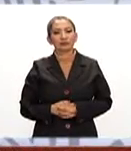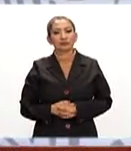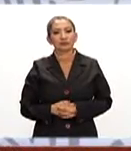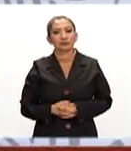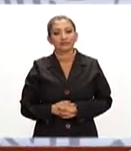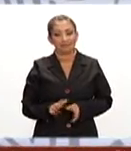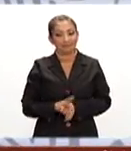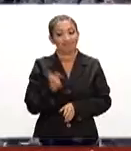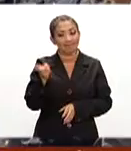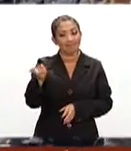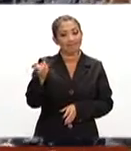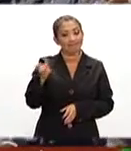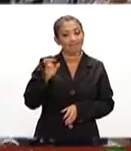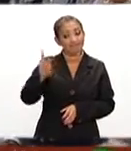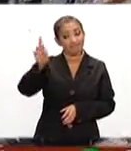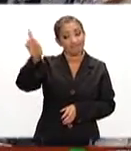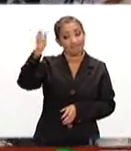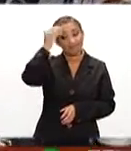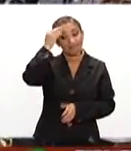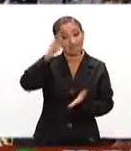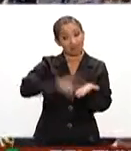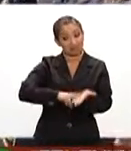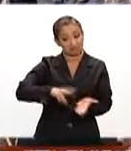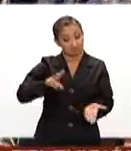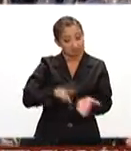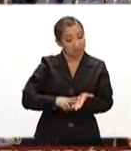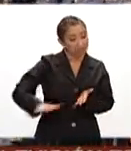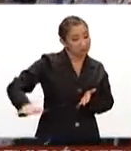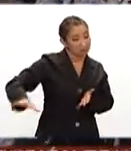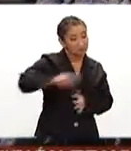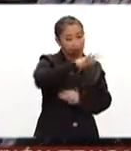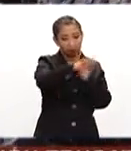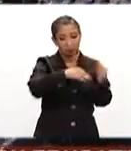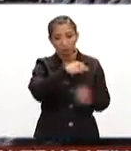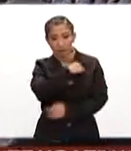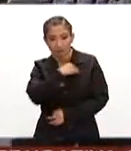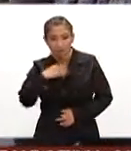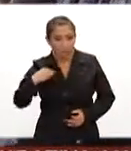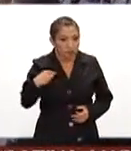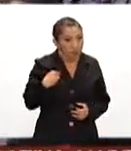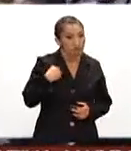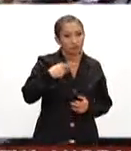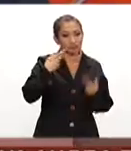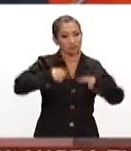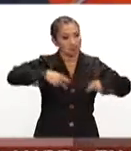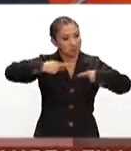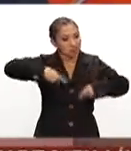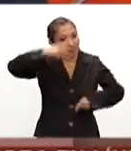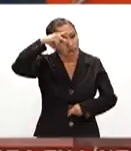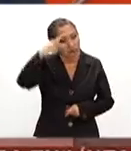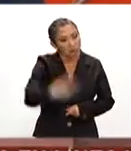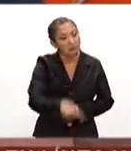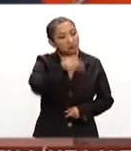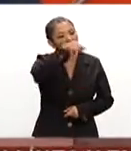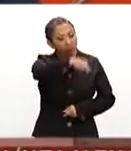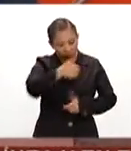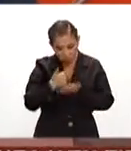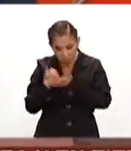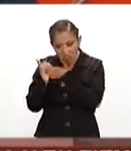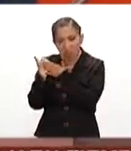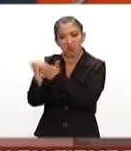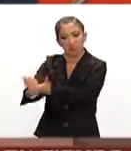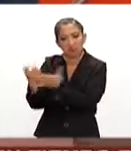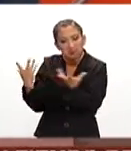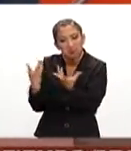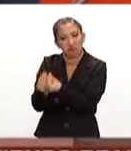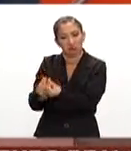Por eso, reconozco una vez más a todos los integrantes de la sociedad mexicana que han cerrado filas